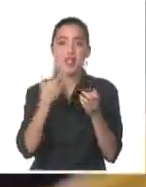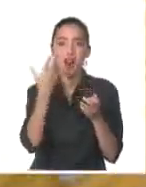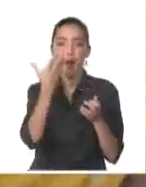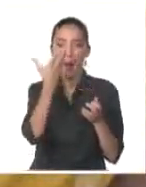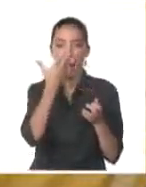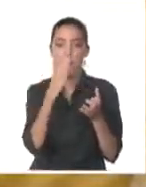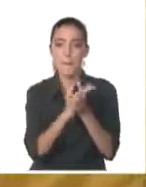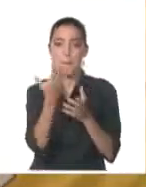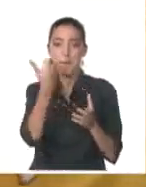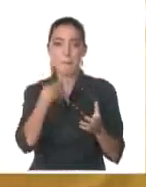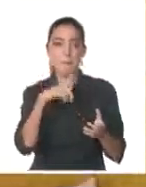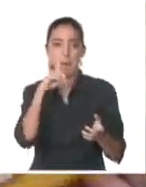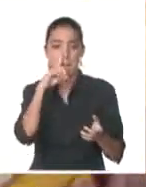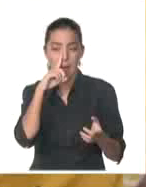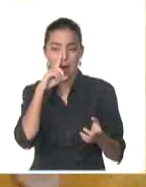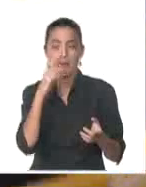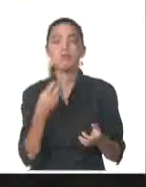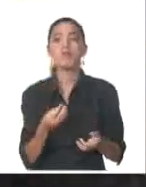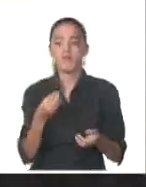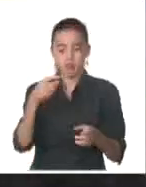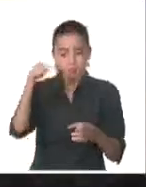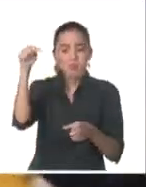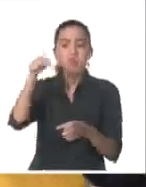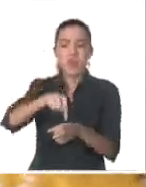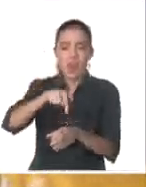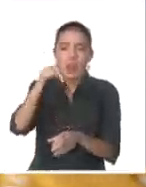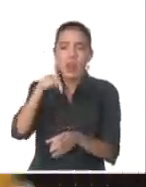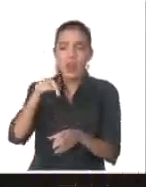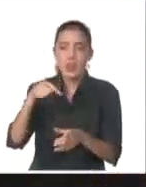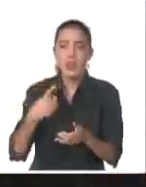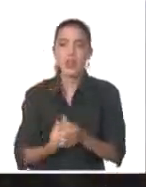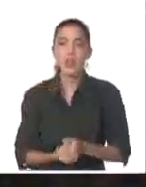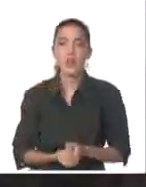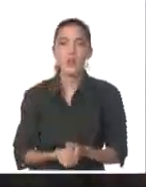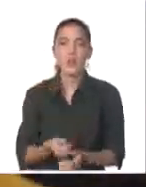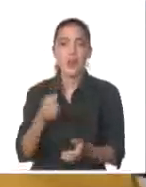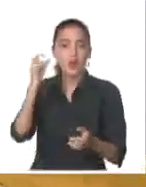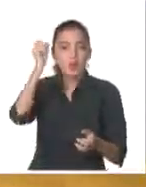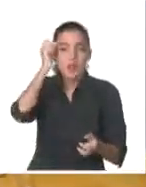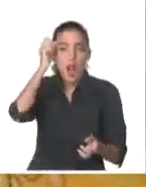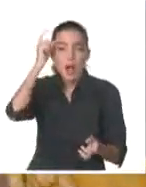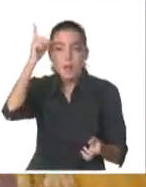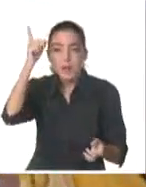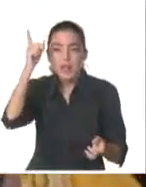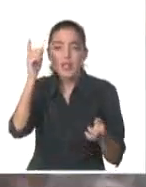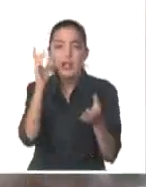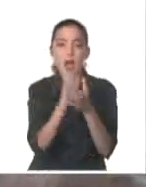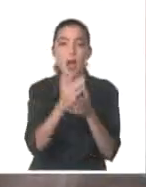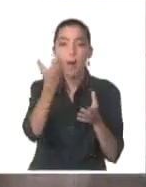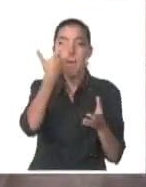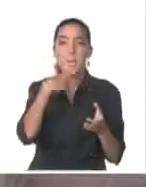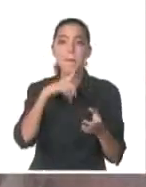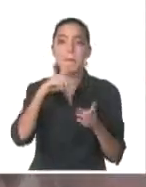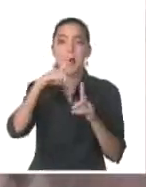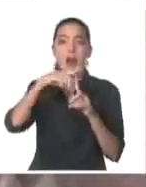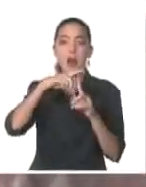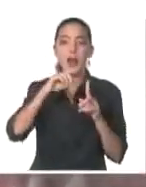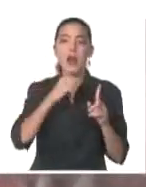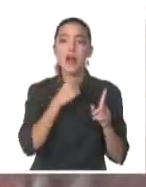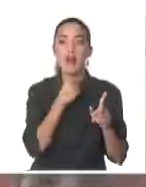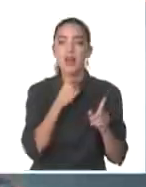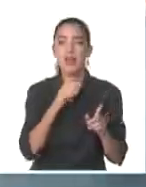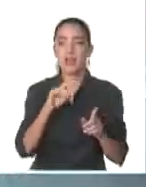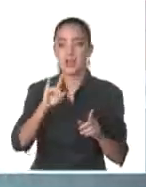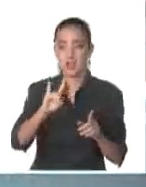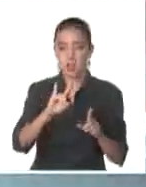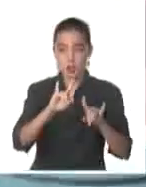para acá, compañeros que vivieron la experiencia de Matthews, van a estar aquí a tiempo completo en el proceso de recuperación. Tanto en San Antonio del Sur como